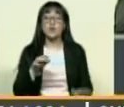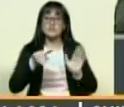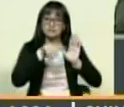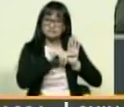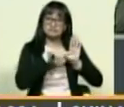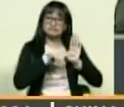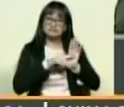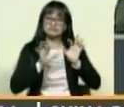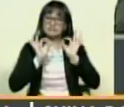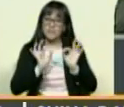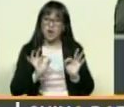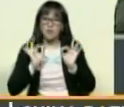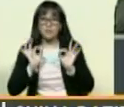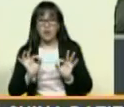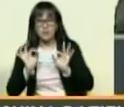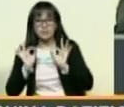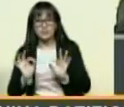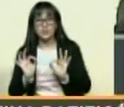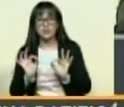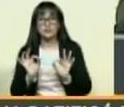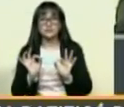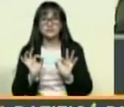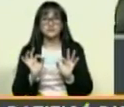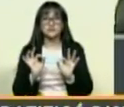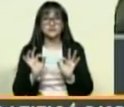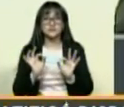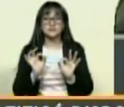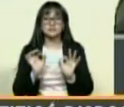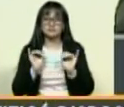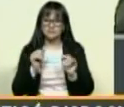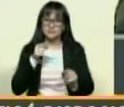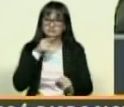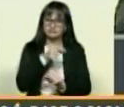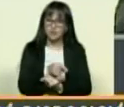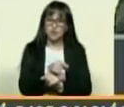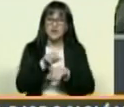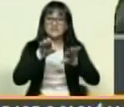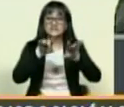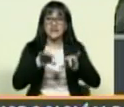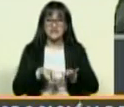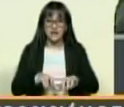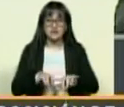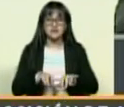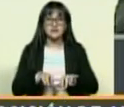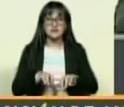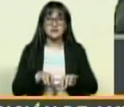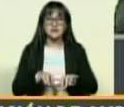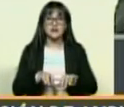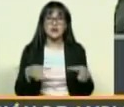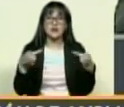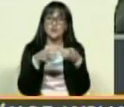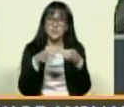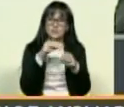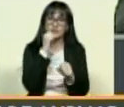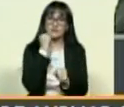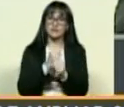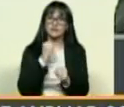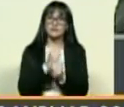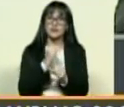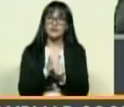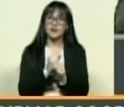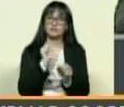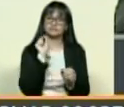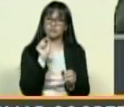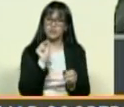precisas, que son prácticamente instrucciones, órdenes, para nuestra Secretaría General, para el Comité de Trabajo Específico